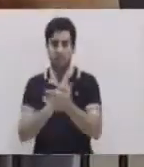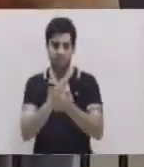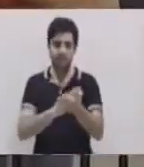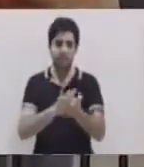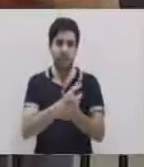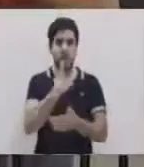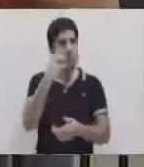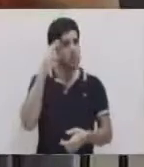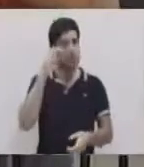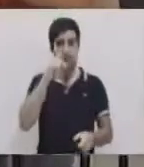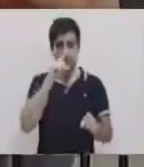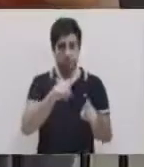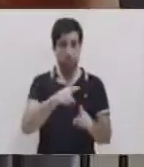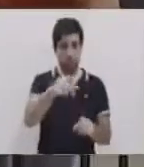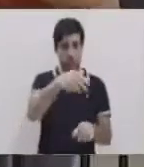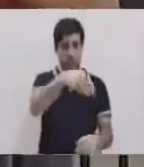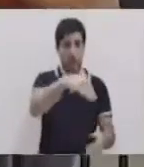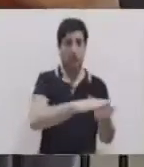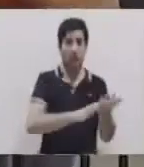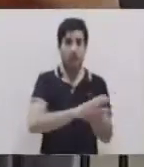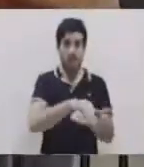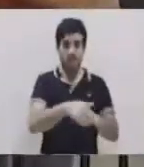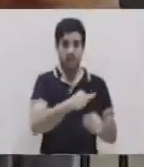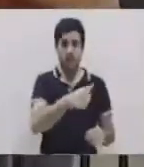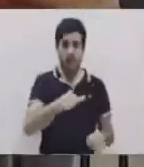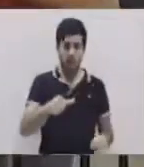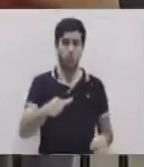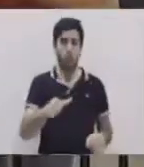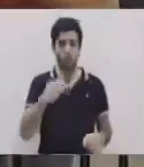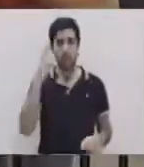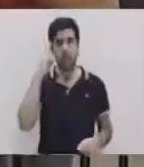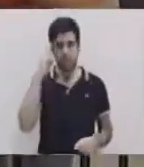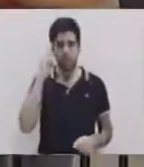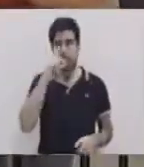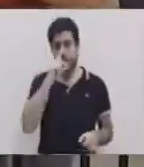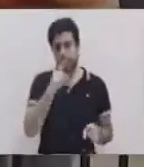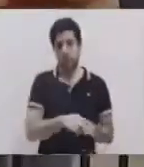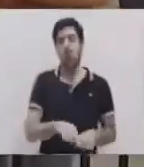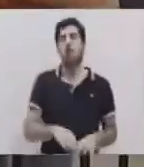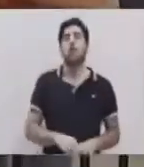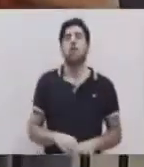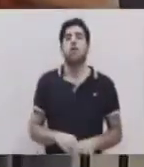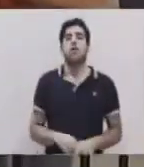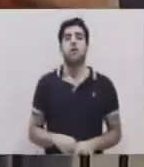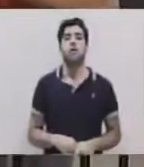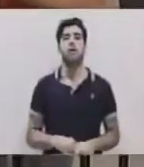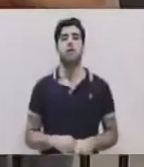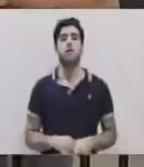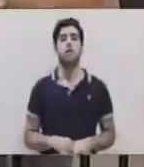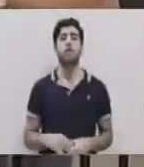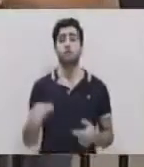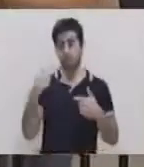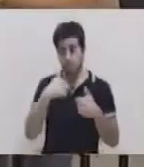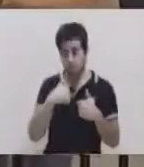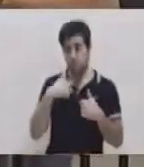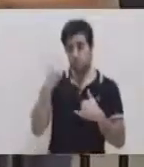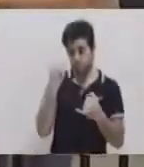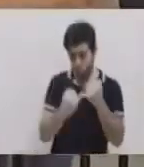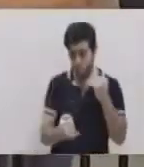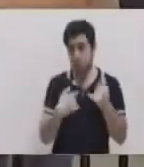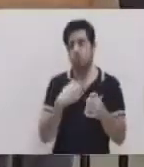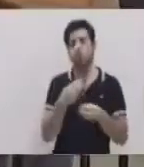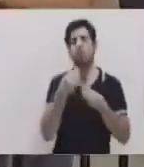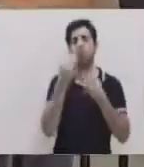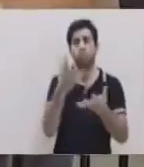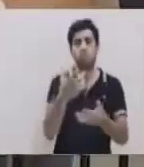recuerden lavarse las manos constantemente. Darin, ¿alguna última recomendación que usted le quiera dar a todas las personas que nos ven en casa? Yo la recomendación que les